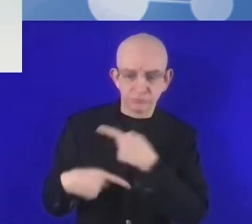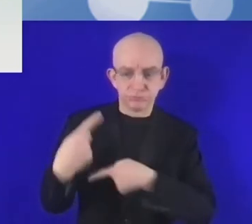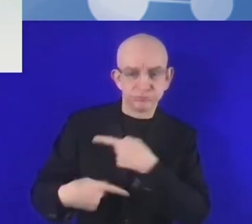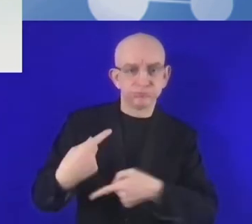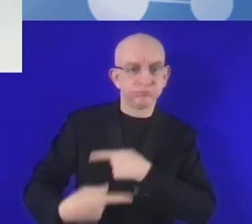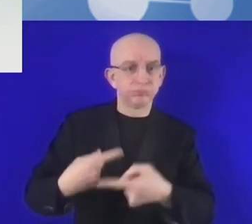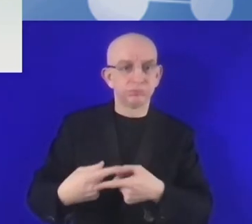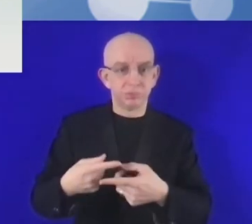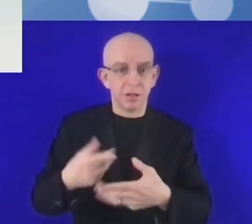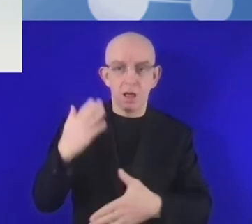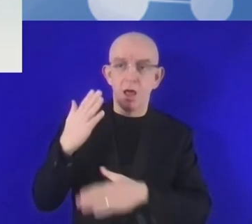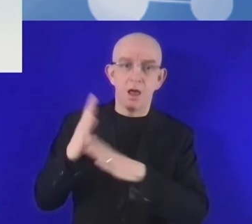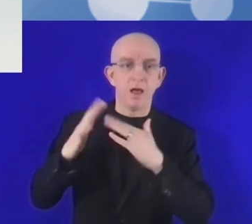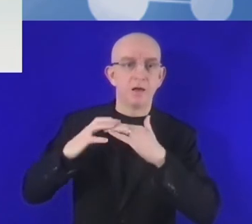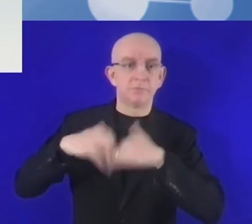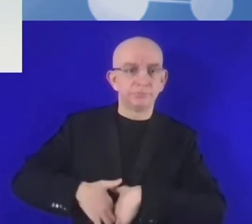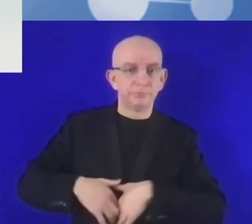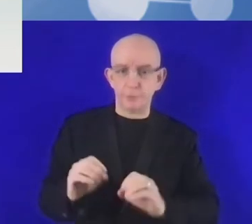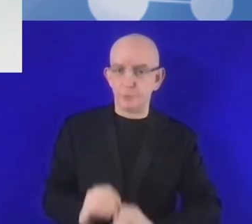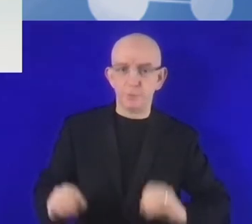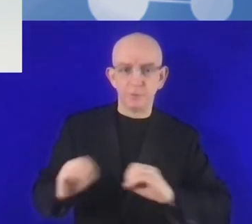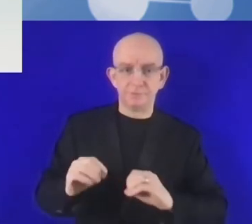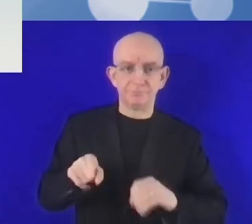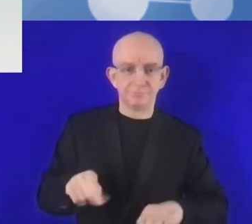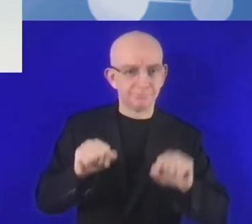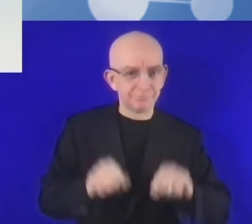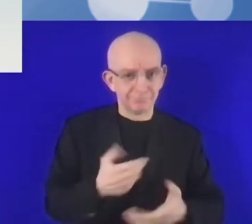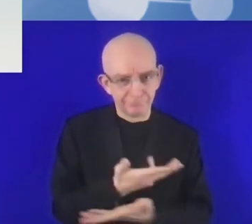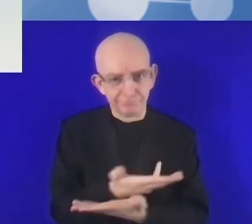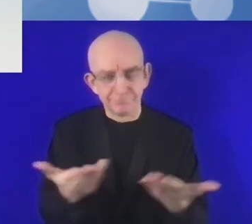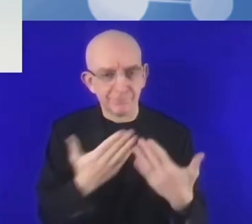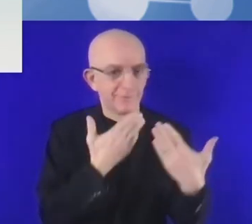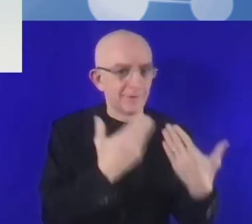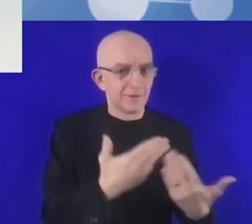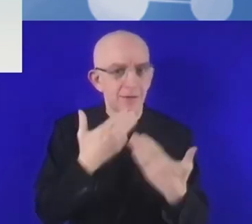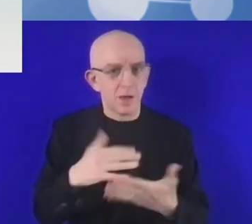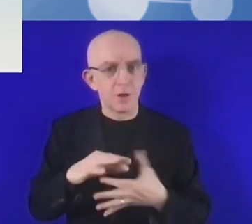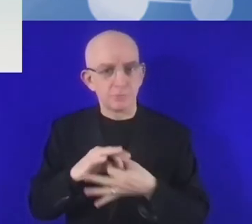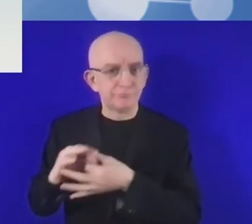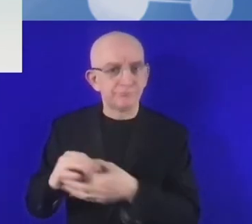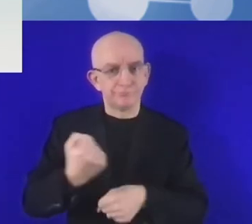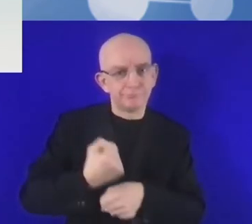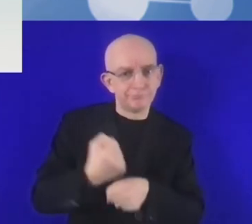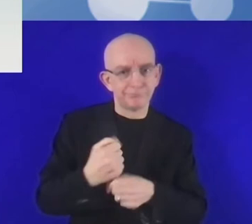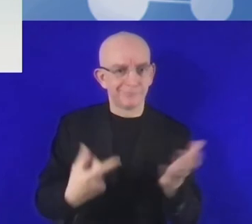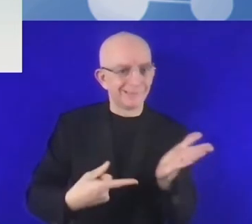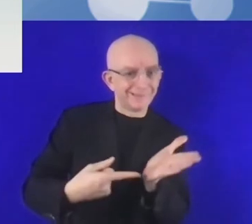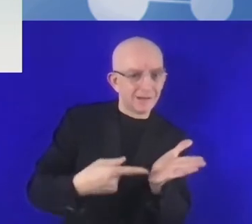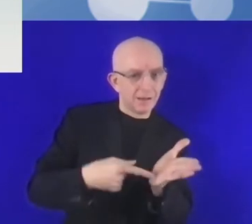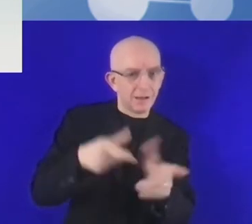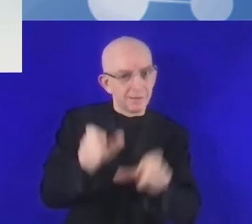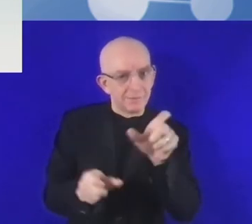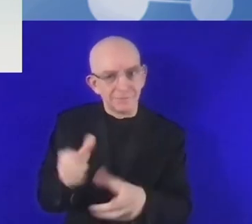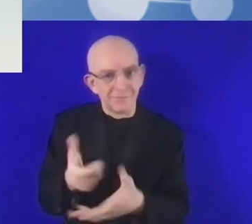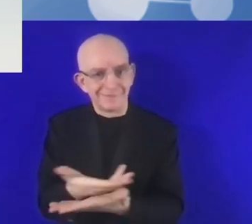nos permitió seguir realizando nuestras actividades diarias de una forma prácticamente igual que